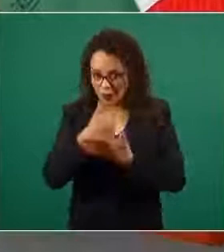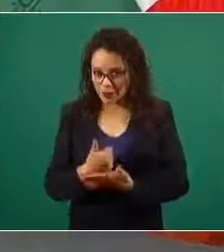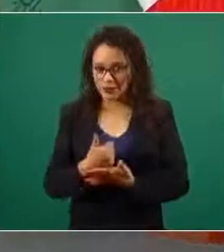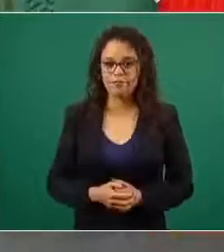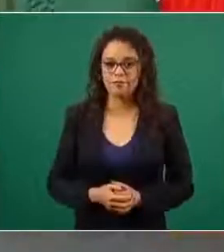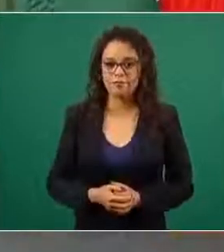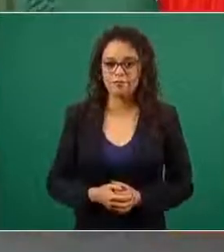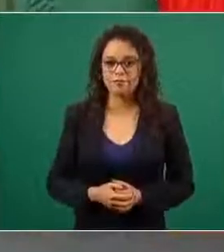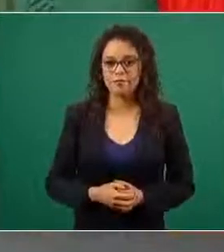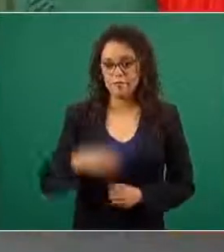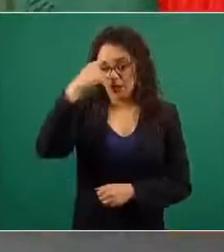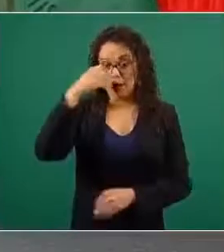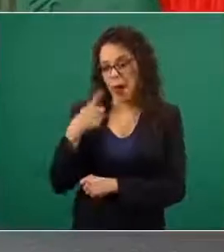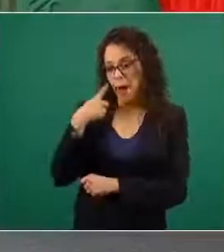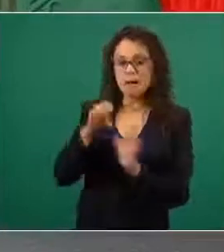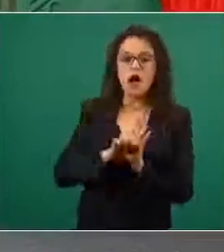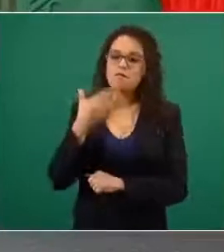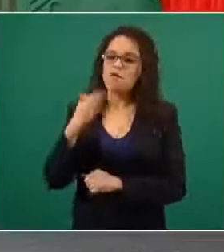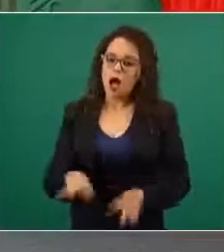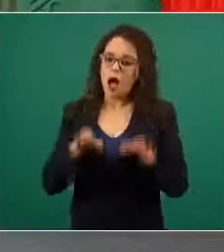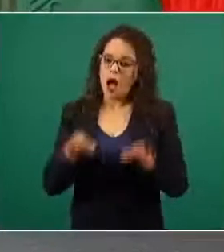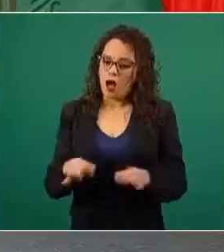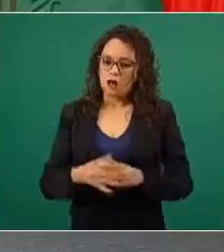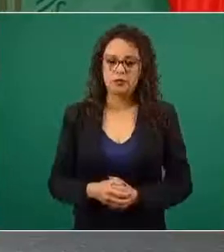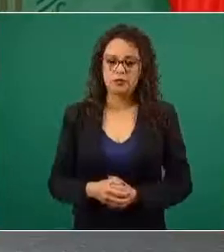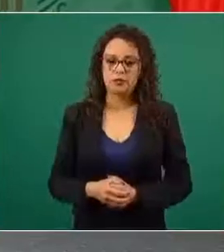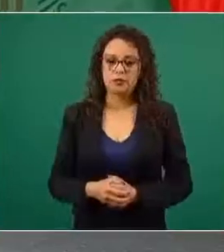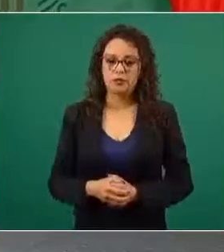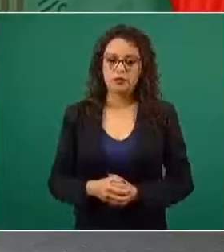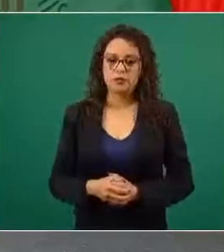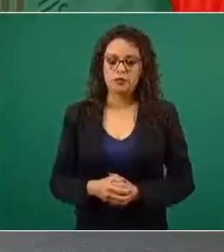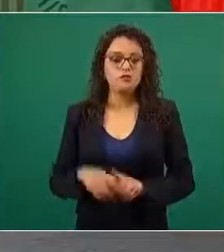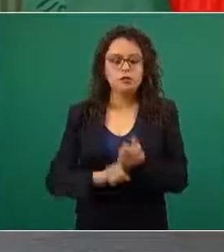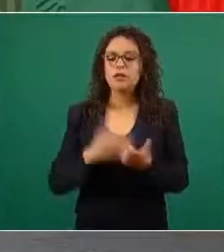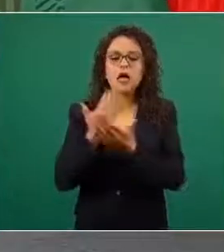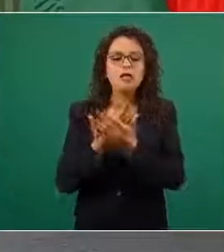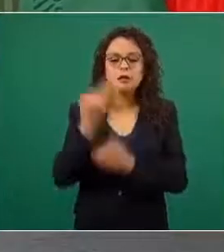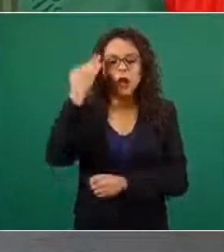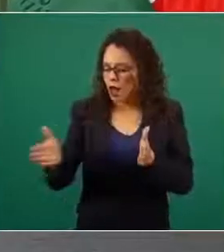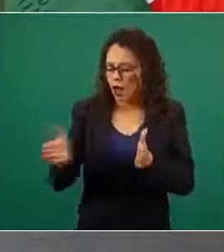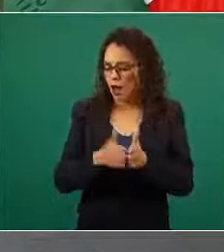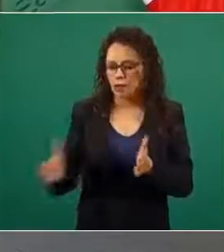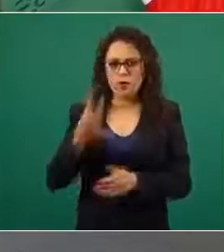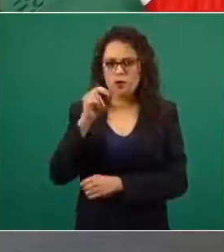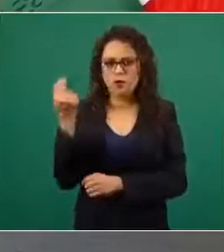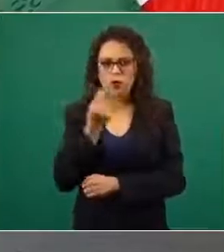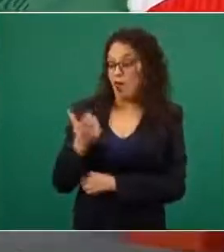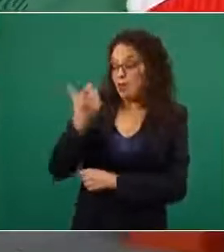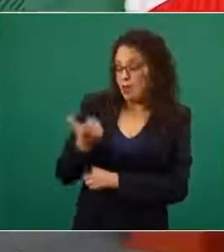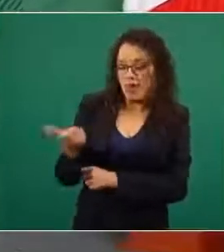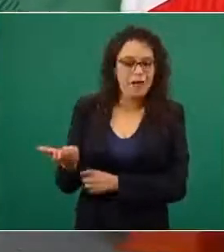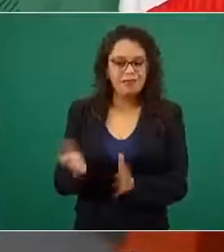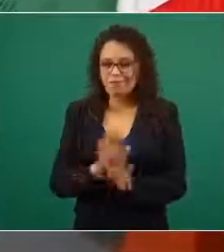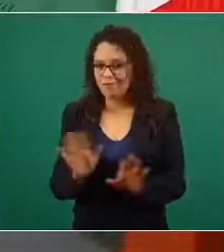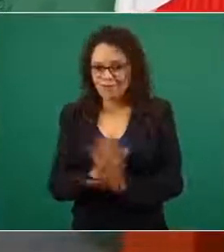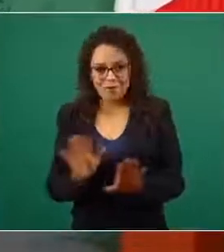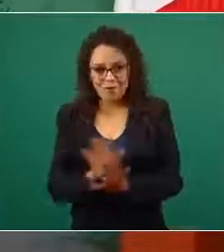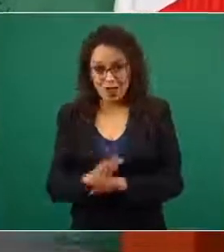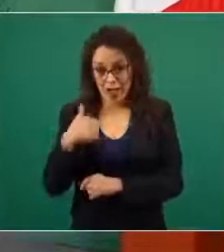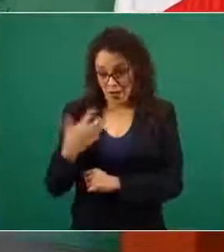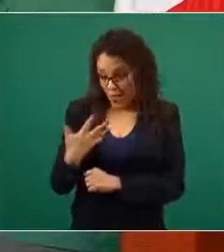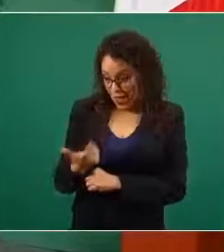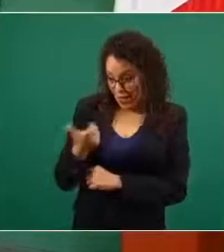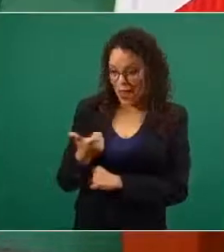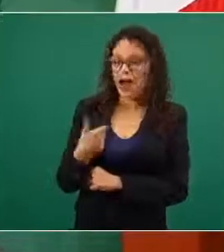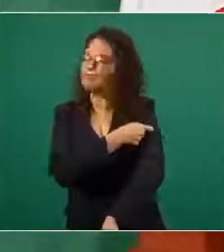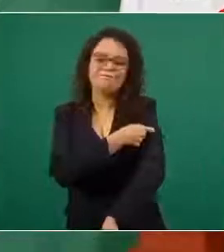que todos demos un buen ejemplo, porque es cuestión de tiempo, no es cuestión de influencia, no es cuestión de dinero, de que como yo tengo el dinero, a